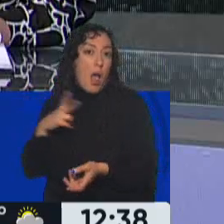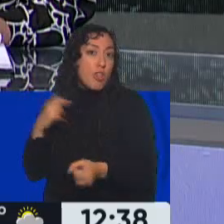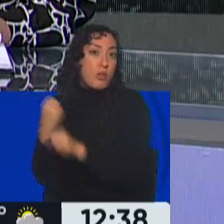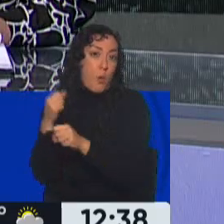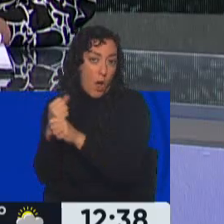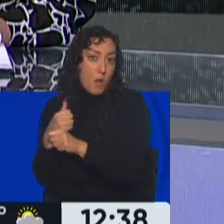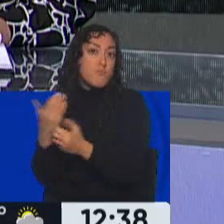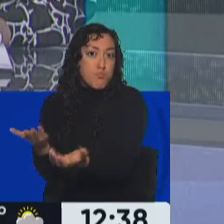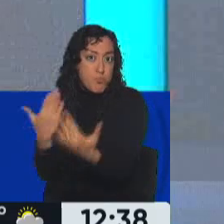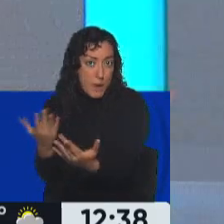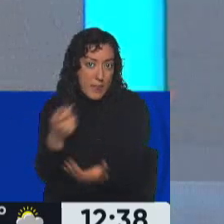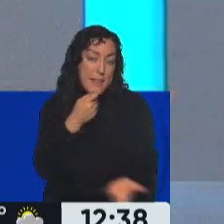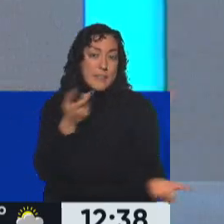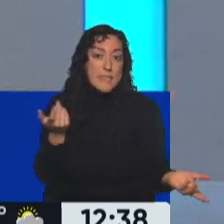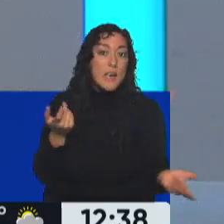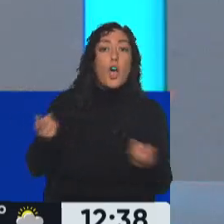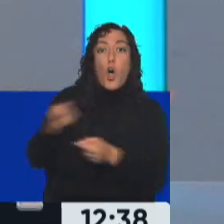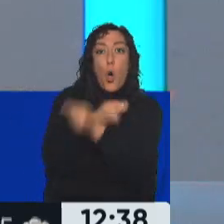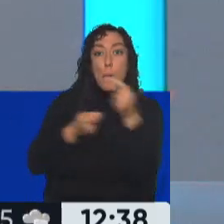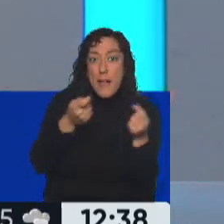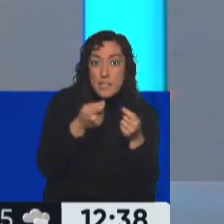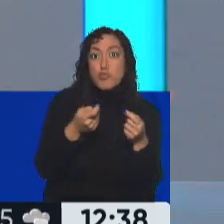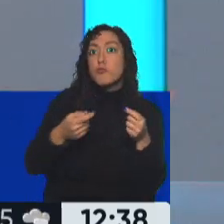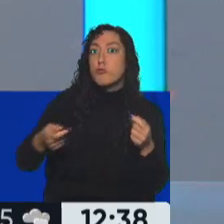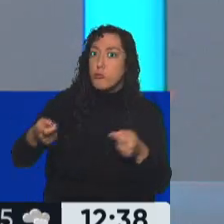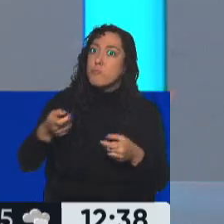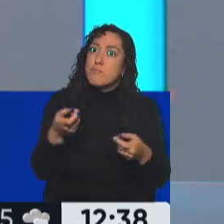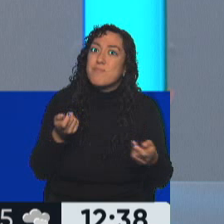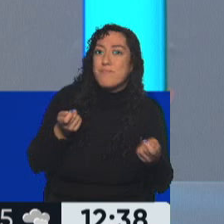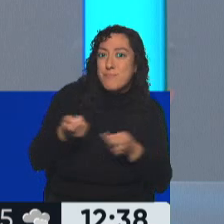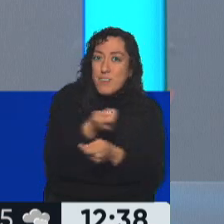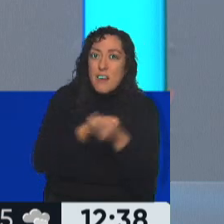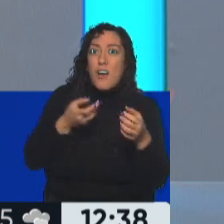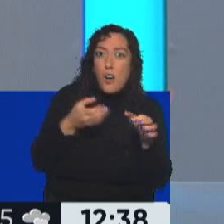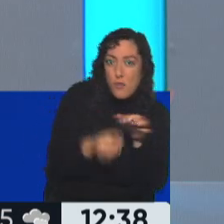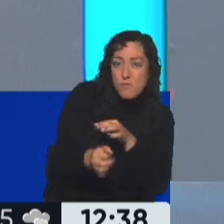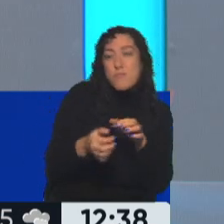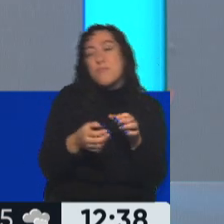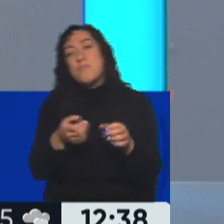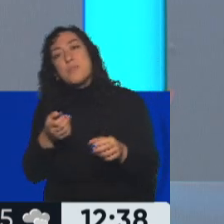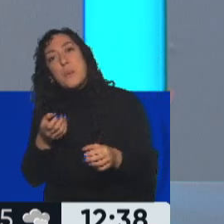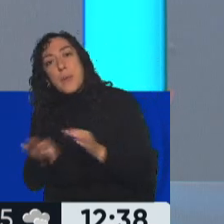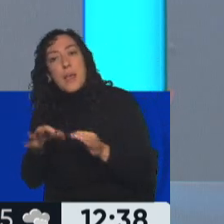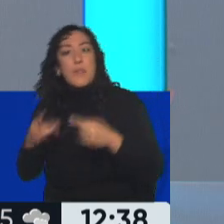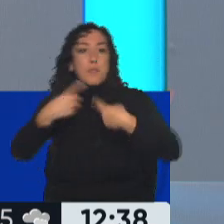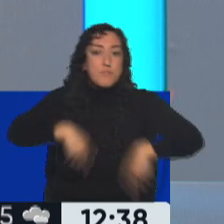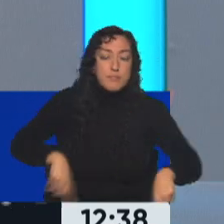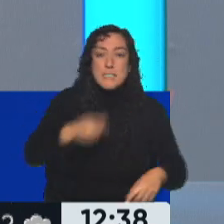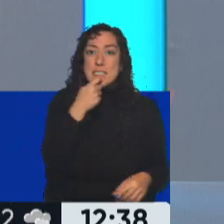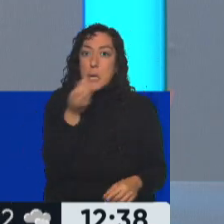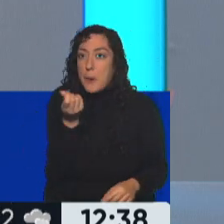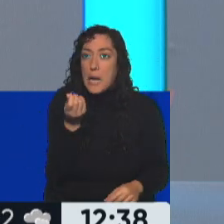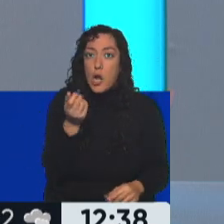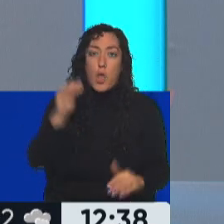¿no? que el comercio fluya, porque si el comercio se tiene que realizar con una moneda que es un barrilete, que no sabemos cuál es el valor,